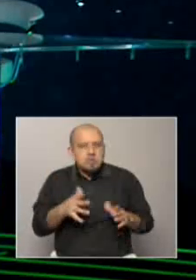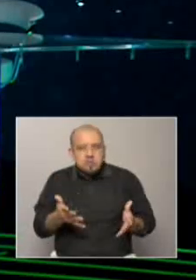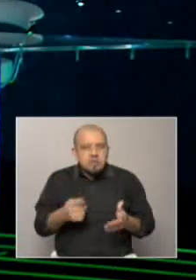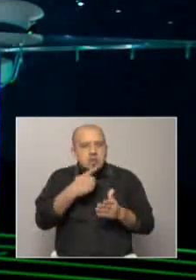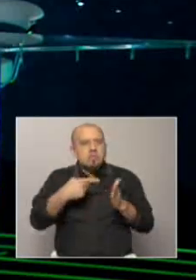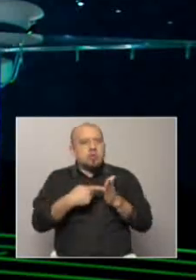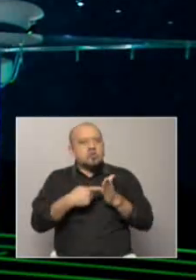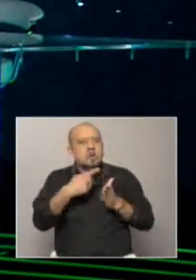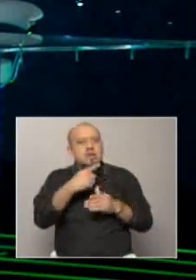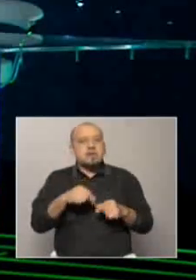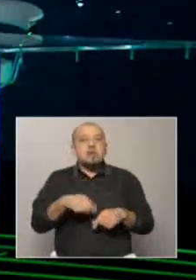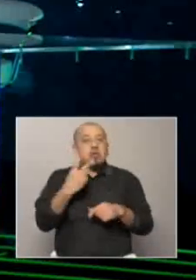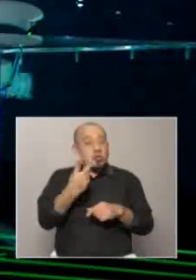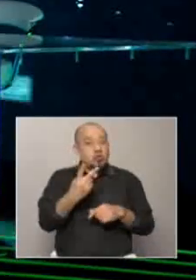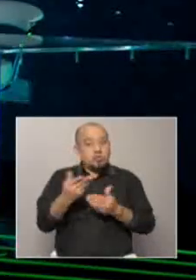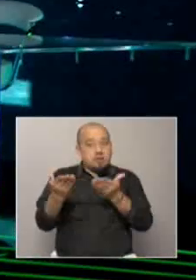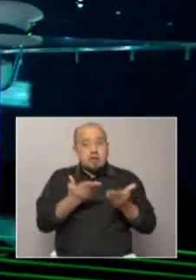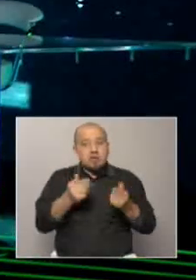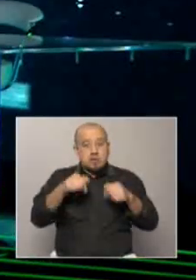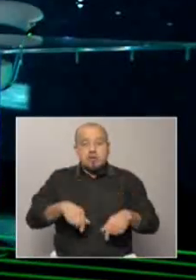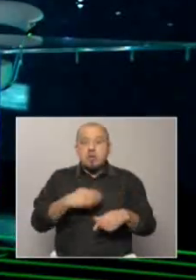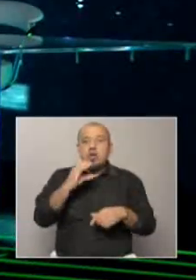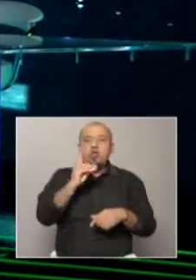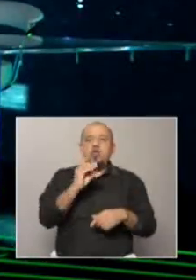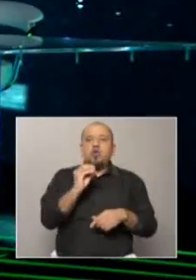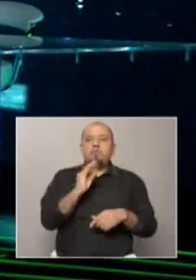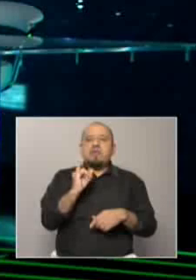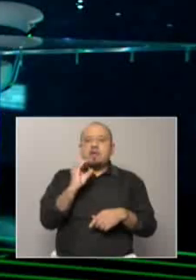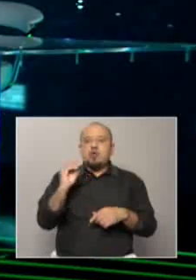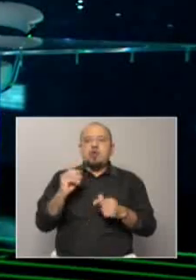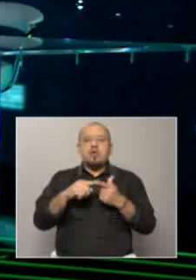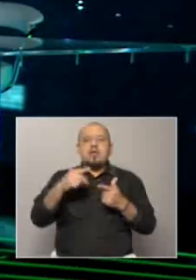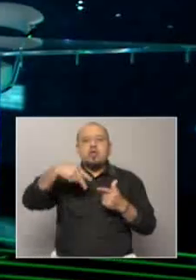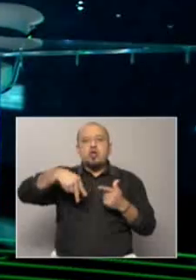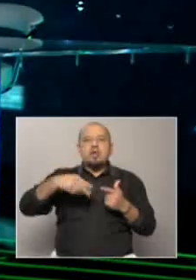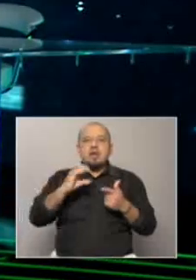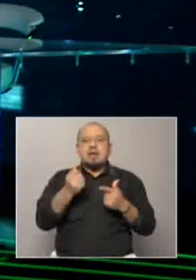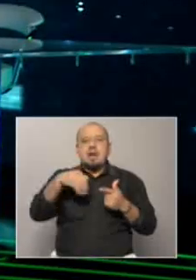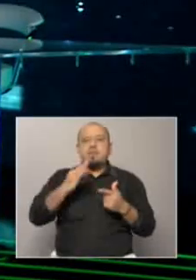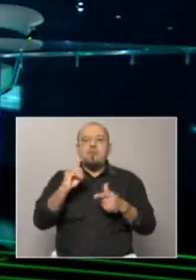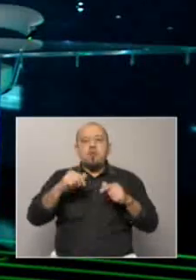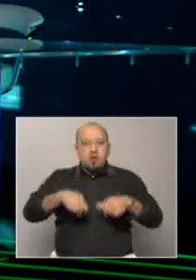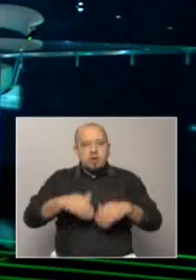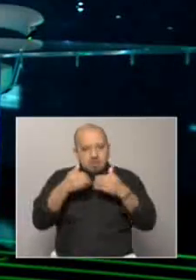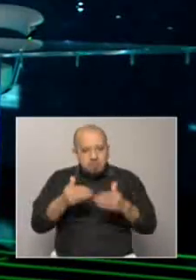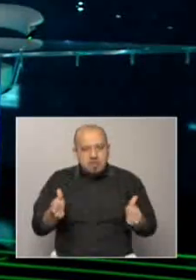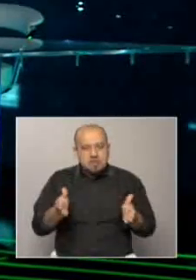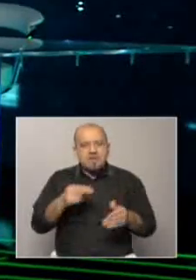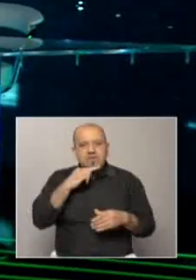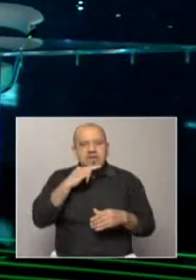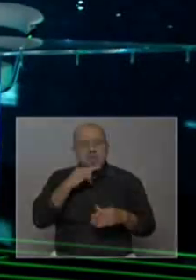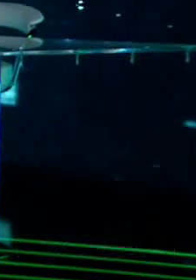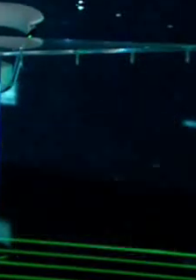ciudad de Buenos Aires. Y dos invitados de lujo acá en piso, Carlos Dopico y Noelia Campo. Sin más, así nos metemos en el Modo Viernes de la Letra